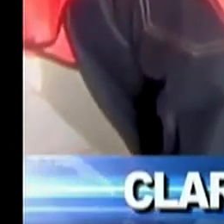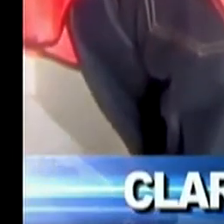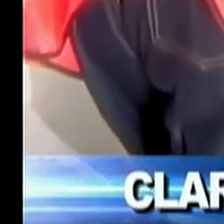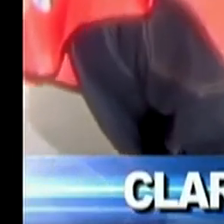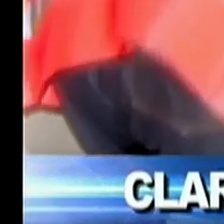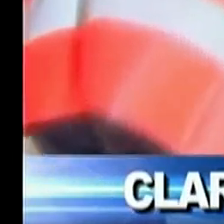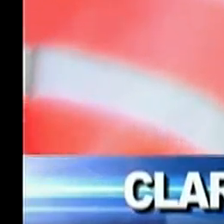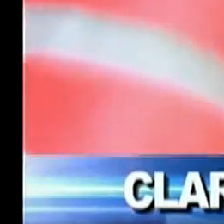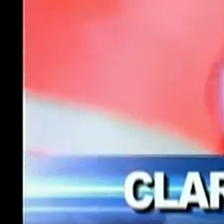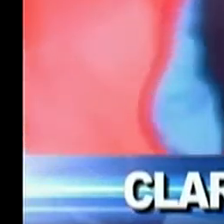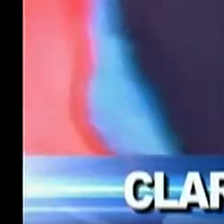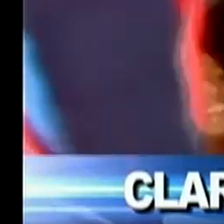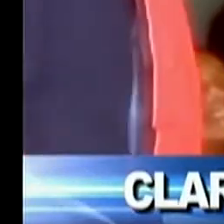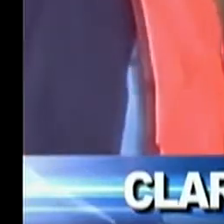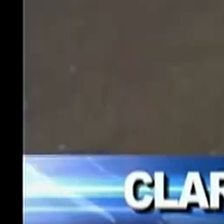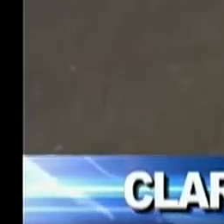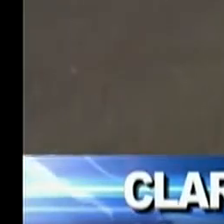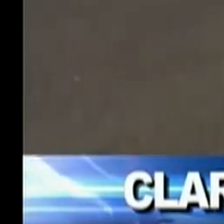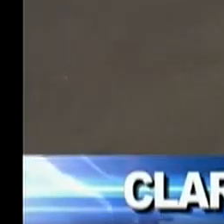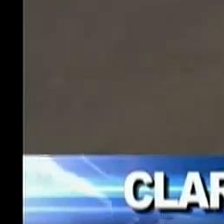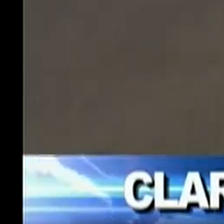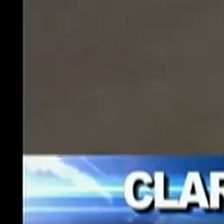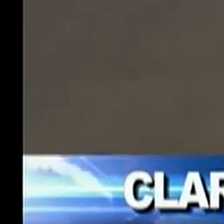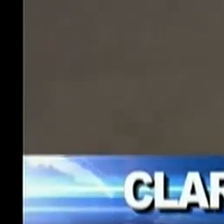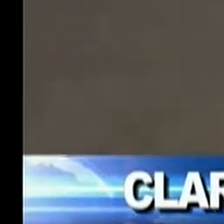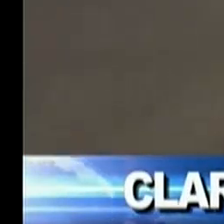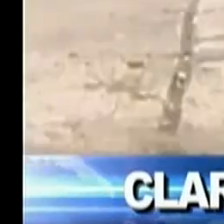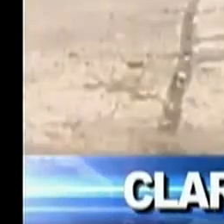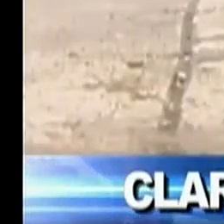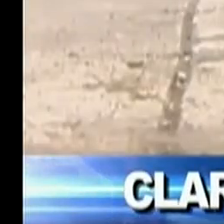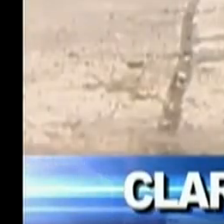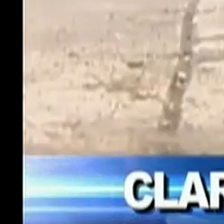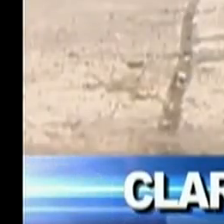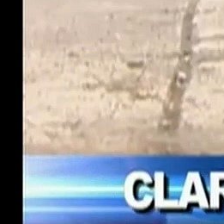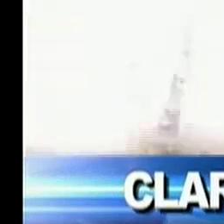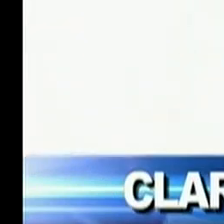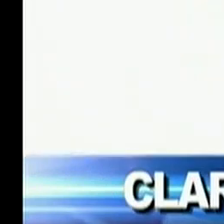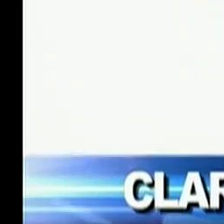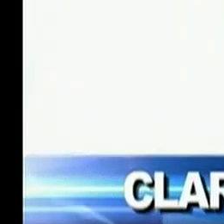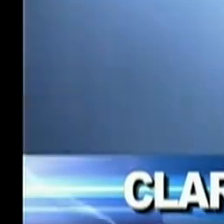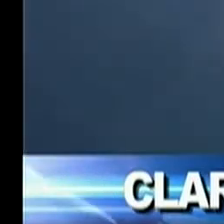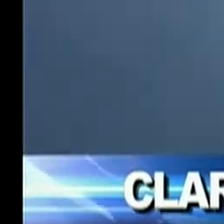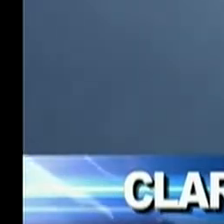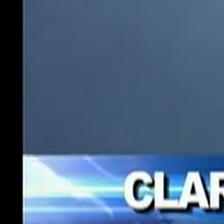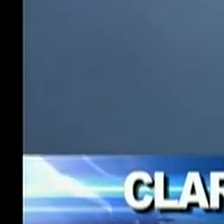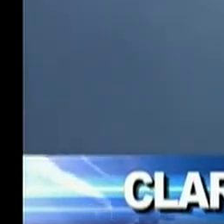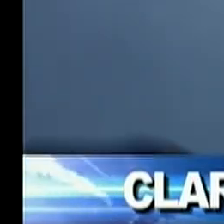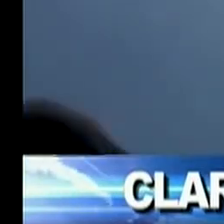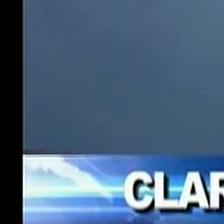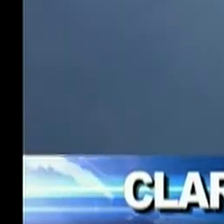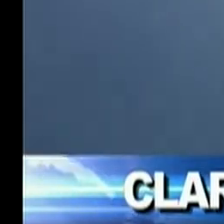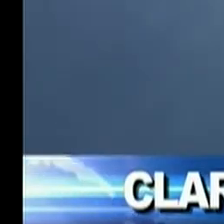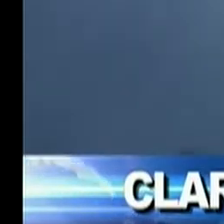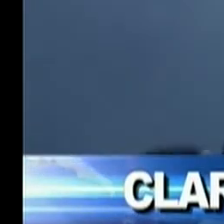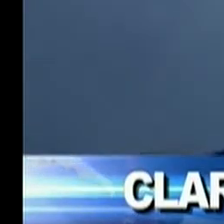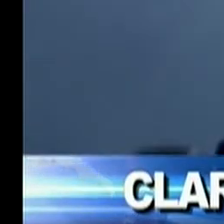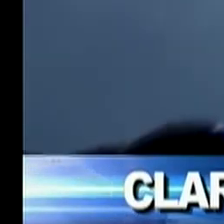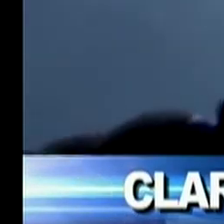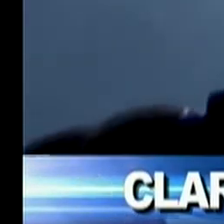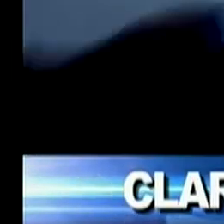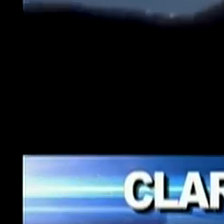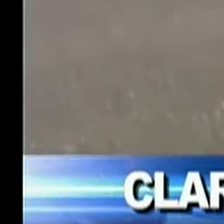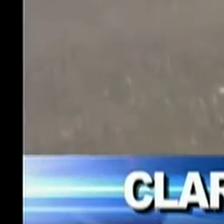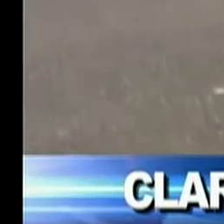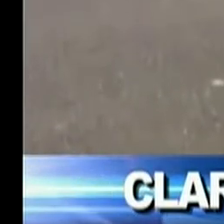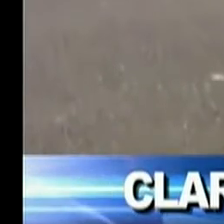conozca a Clara, una madre de familia con 5 hijos que tras quedar viuda decidió no volver a casarse y trabajar con ahínco para